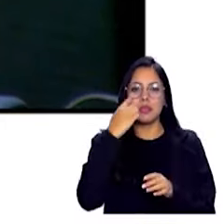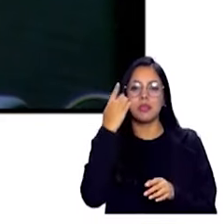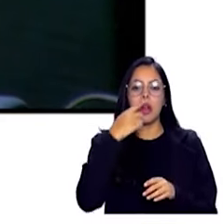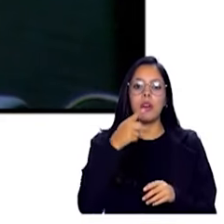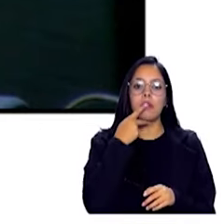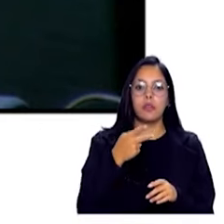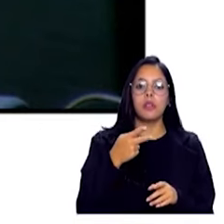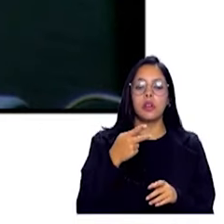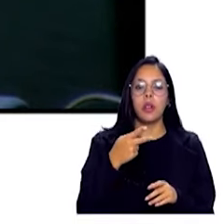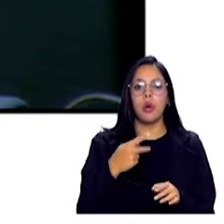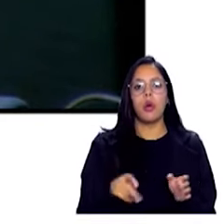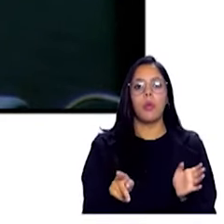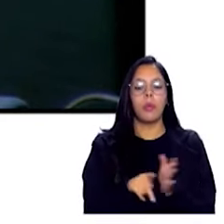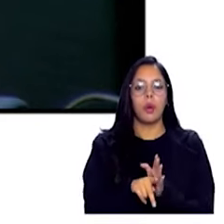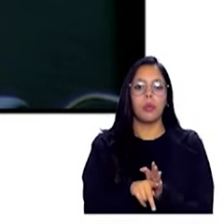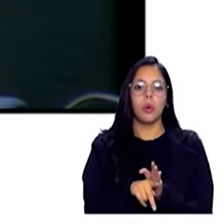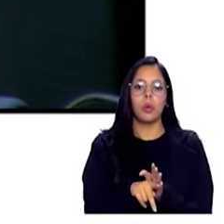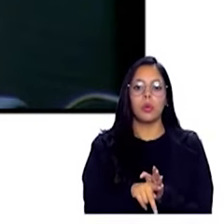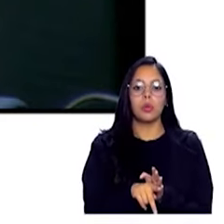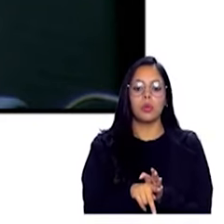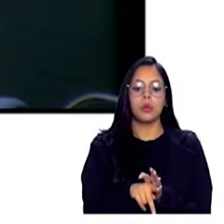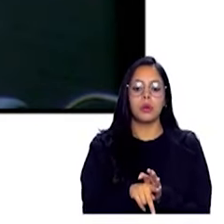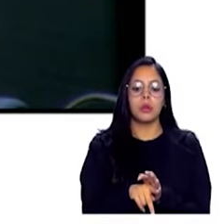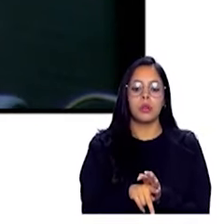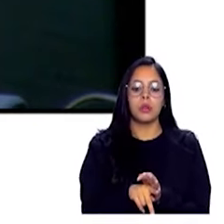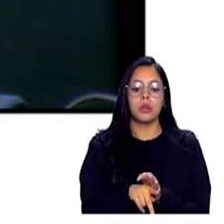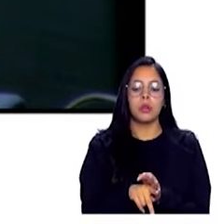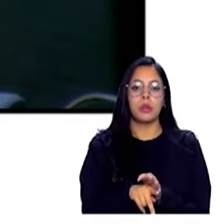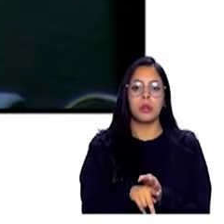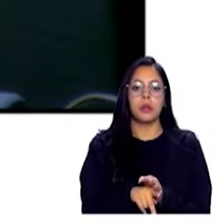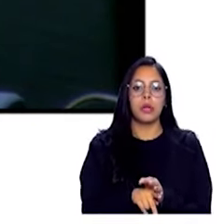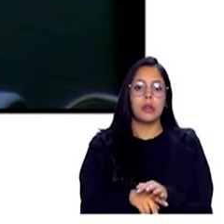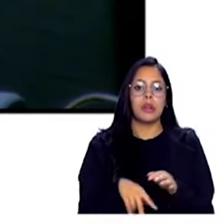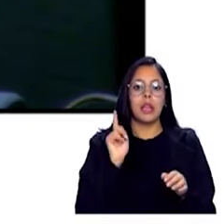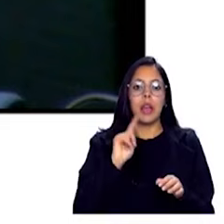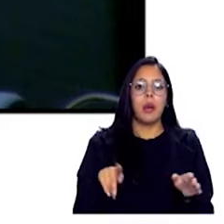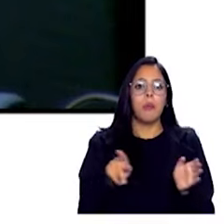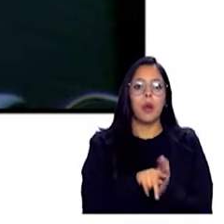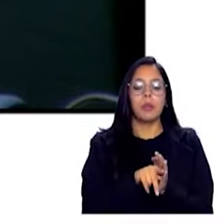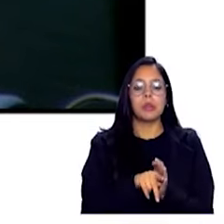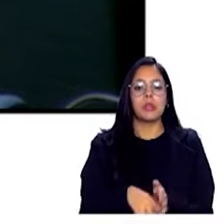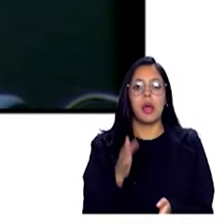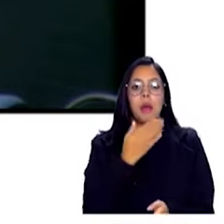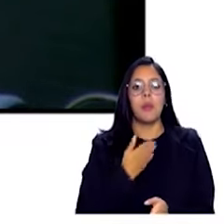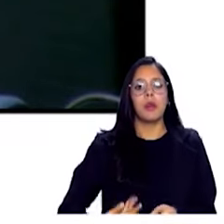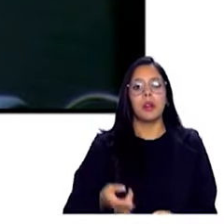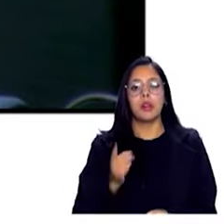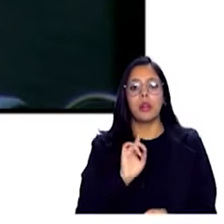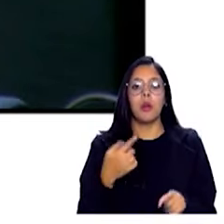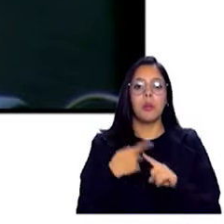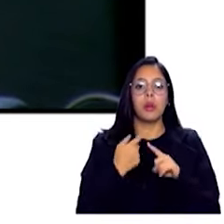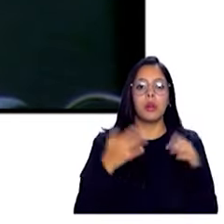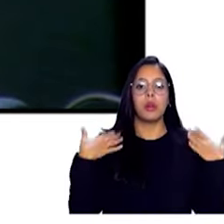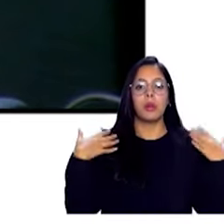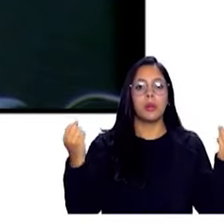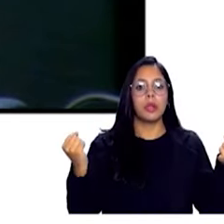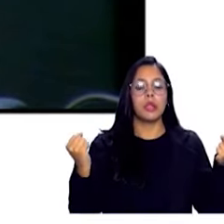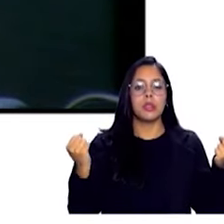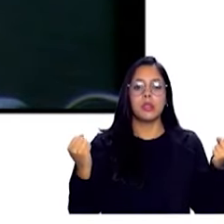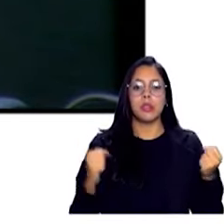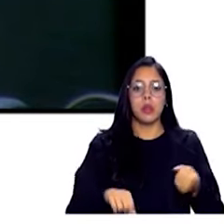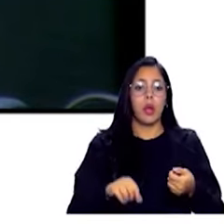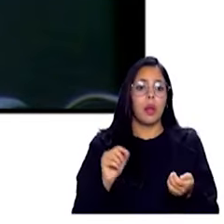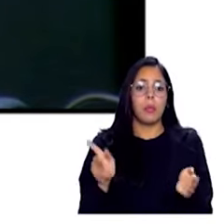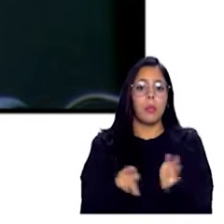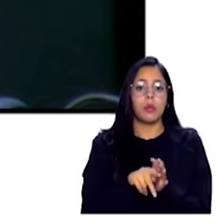pública a veces porque dic que no sabemos si los magistrados del tenemos sab Hay tanto